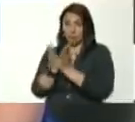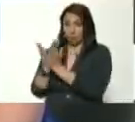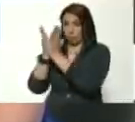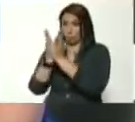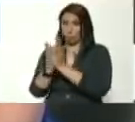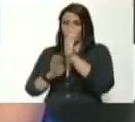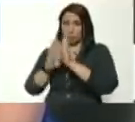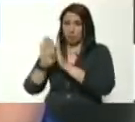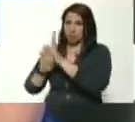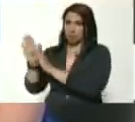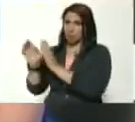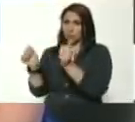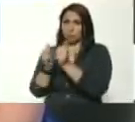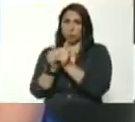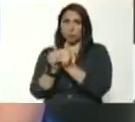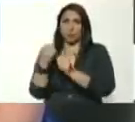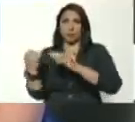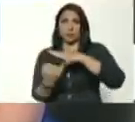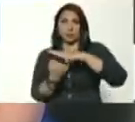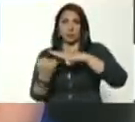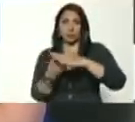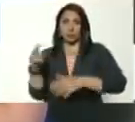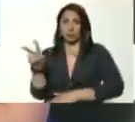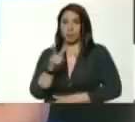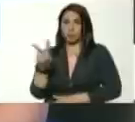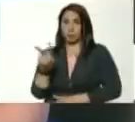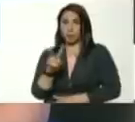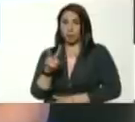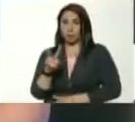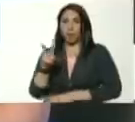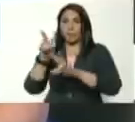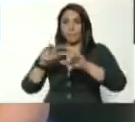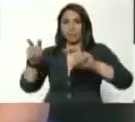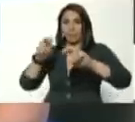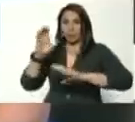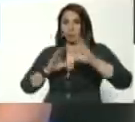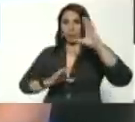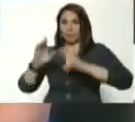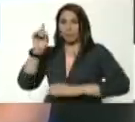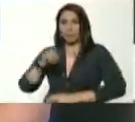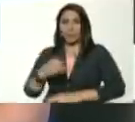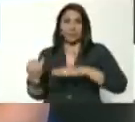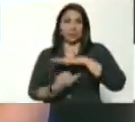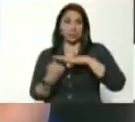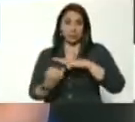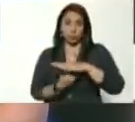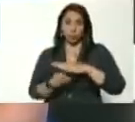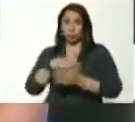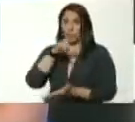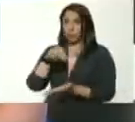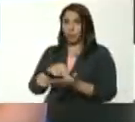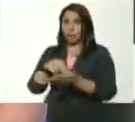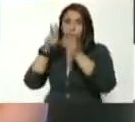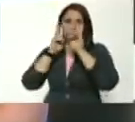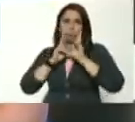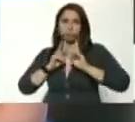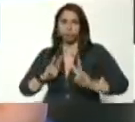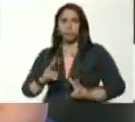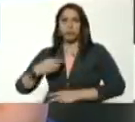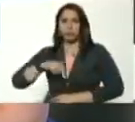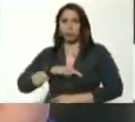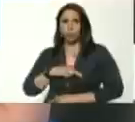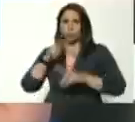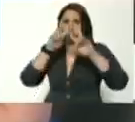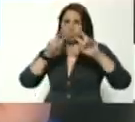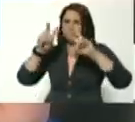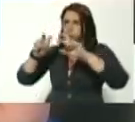se desarrolló con el Instituto Venezolano de Investigaciones Científicas, IBIC, y con el Instituto Nacional de Higiene, y hemos estado haciendo muestreo por todos los estados del